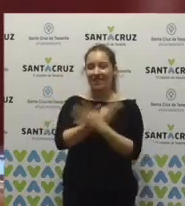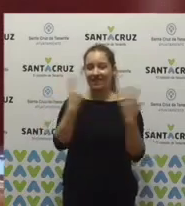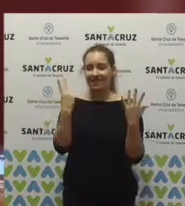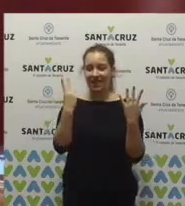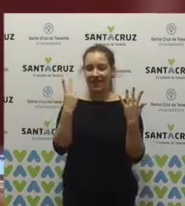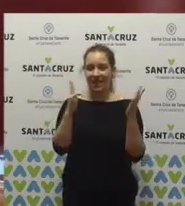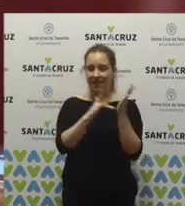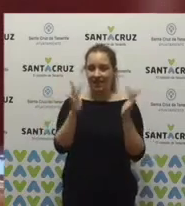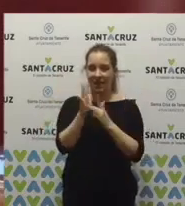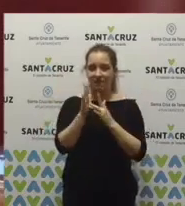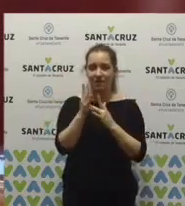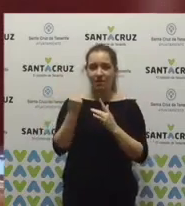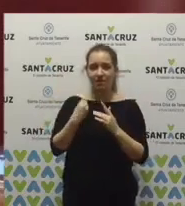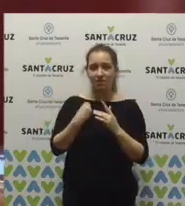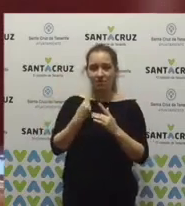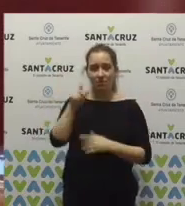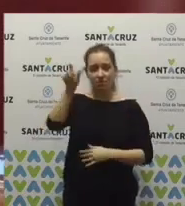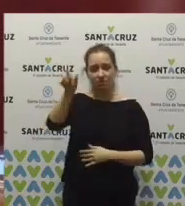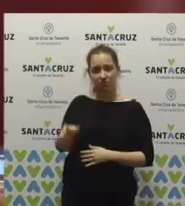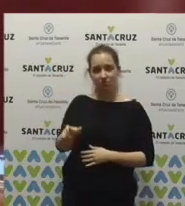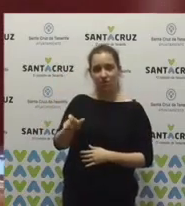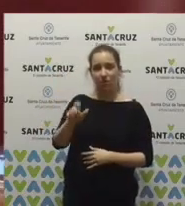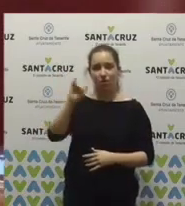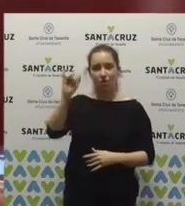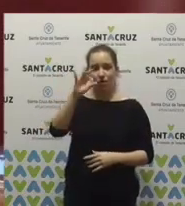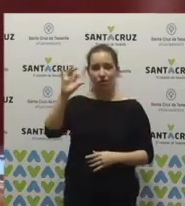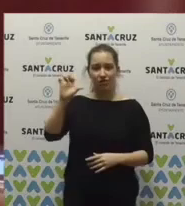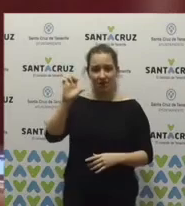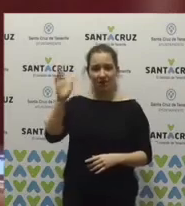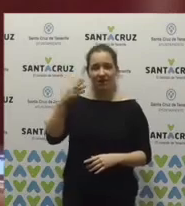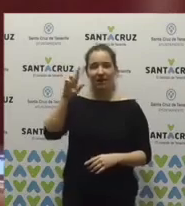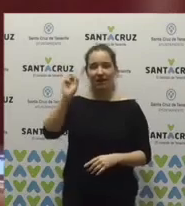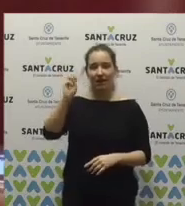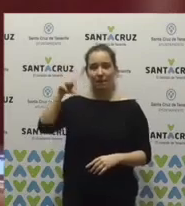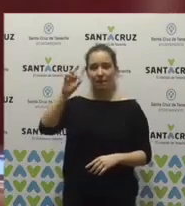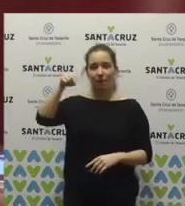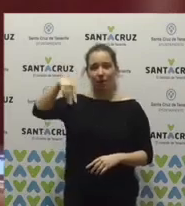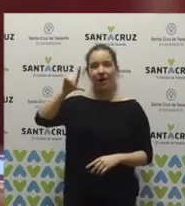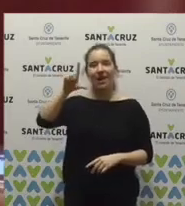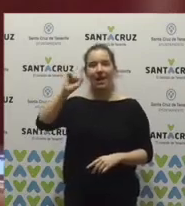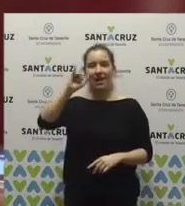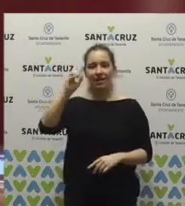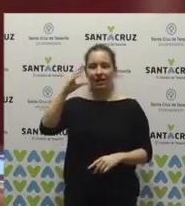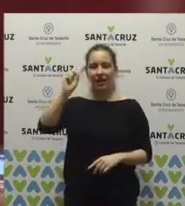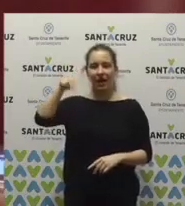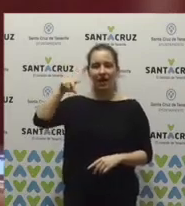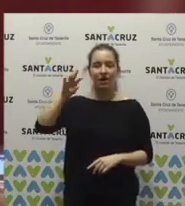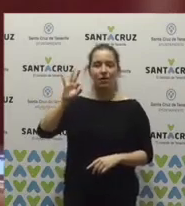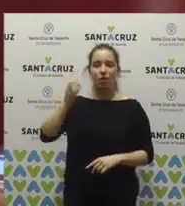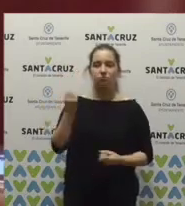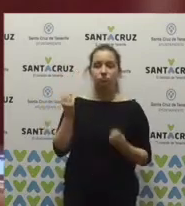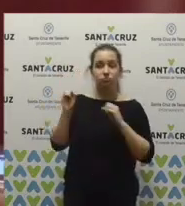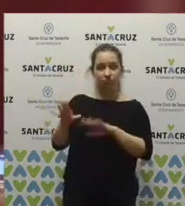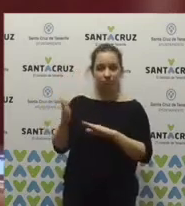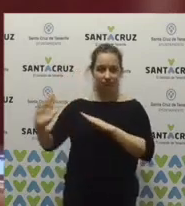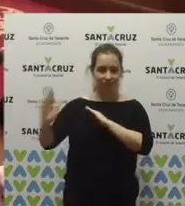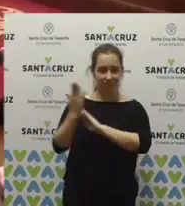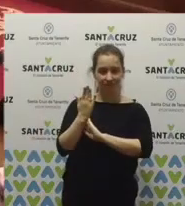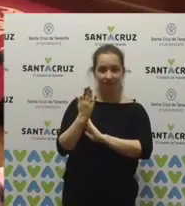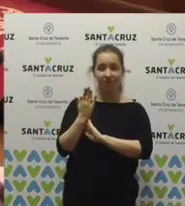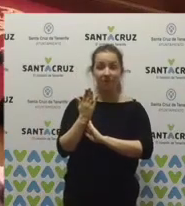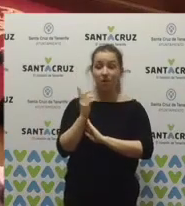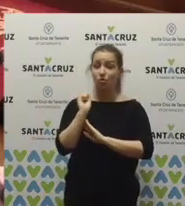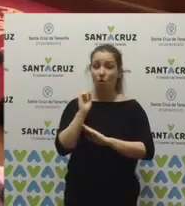don josé ramón lazkano de la concha se trata simplemente de quedar enterados de su renuncia y remitir la